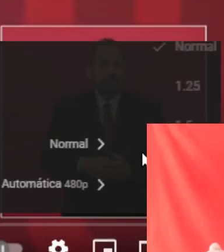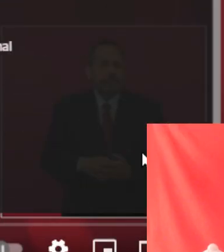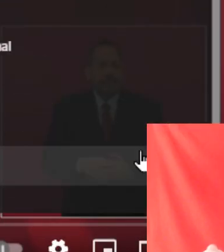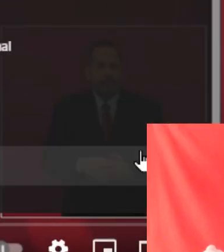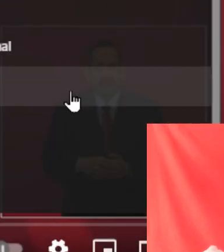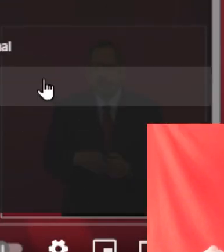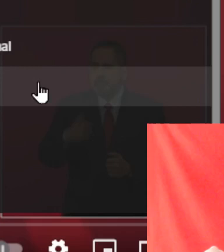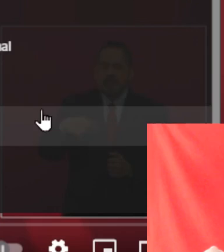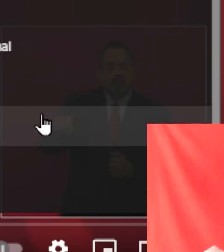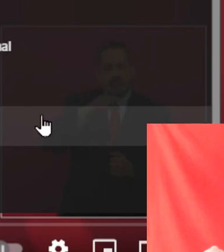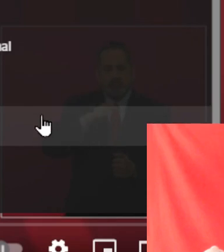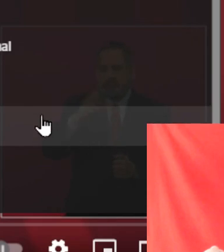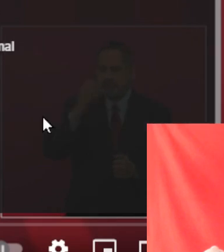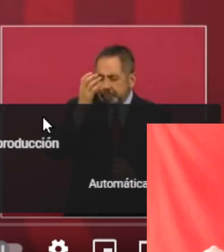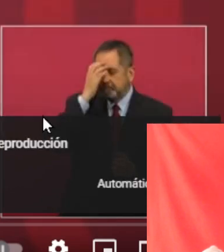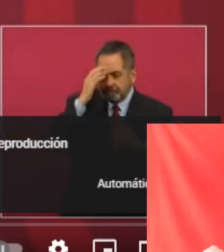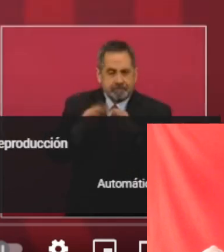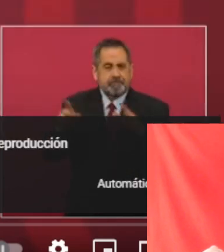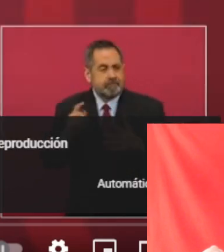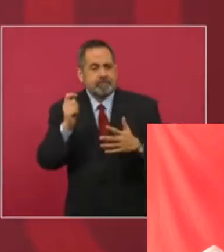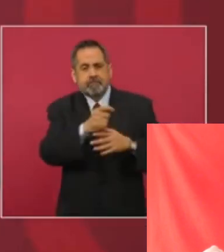dar a conocer